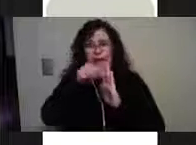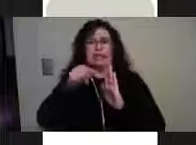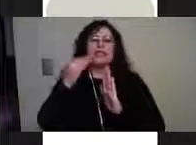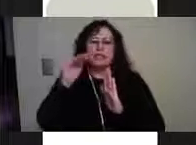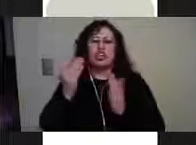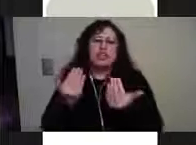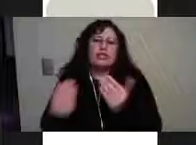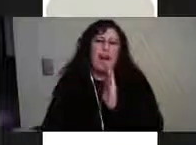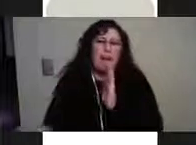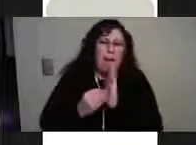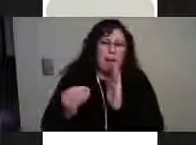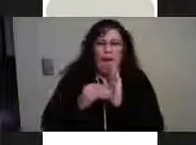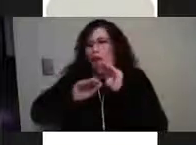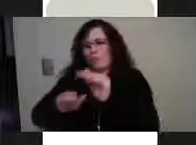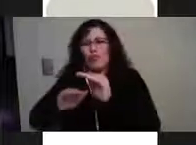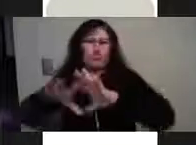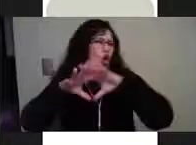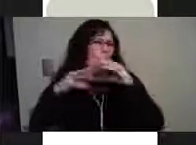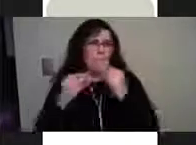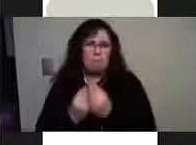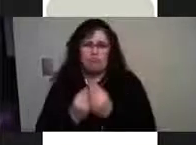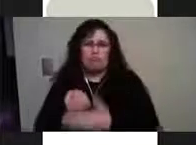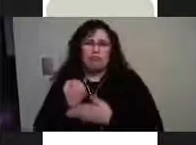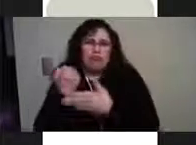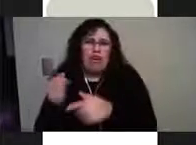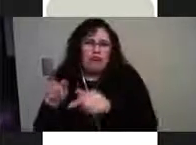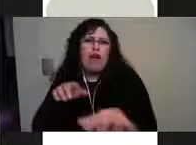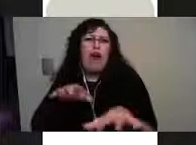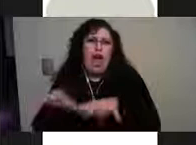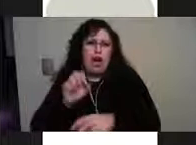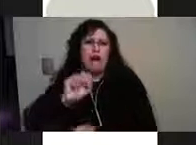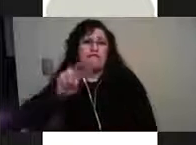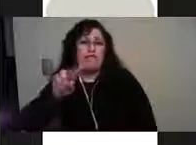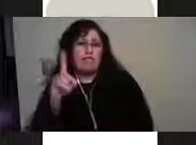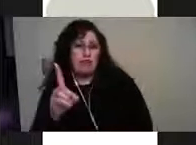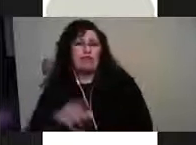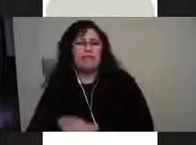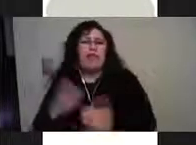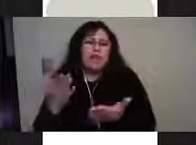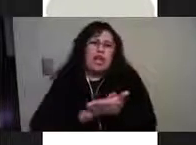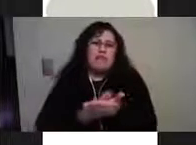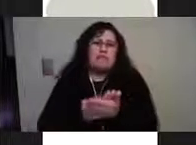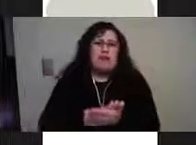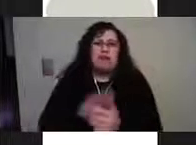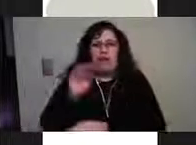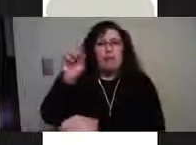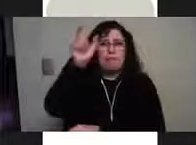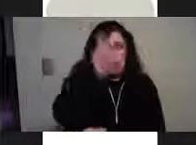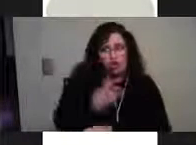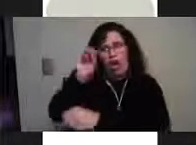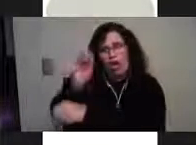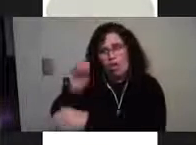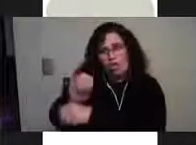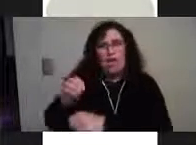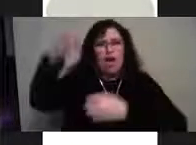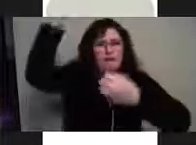asistencia total para realizar la actividad de la vida diaria básica, es decir, una persona que lo alimente, una persona que lo bañe, que los